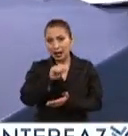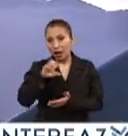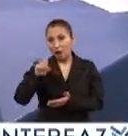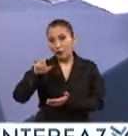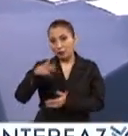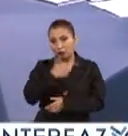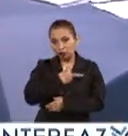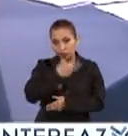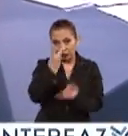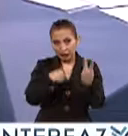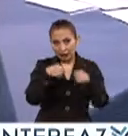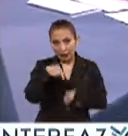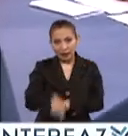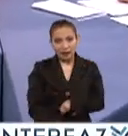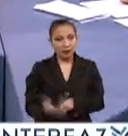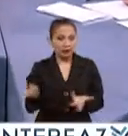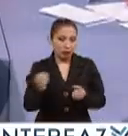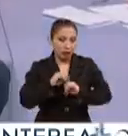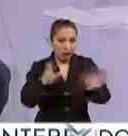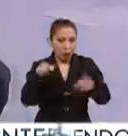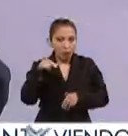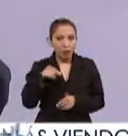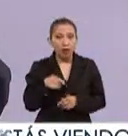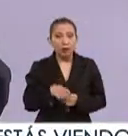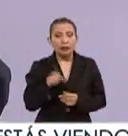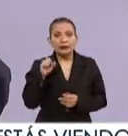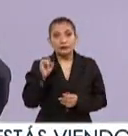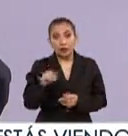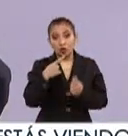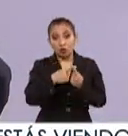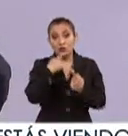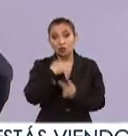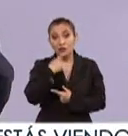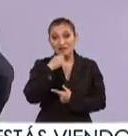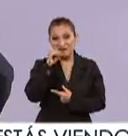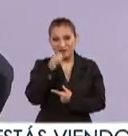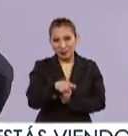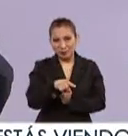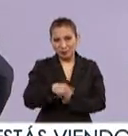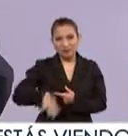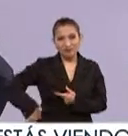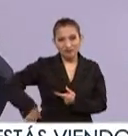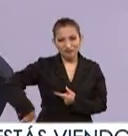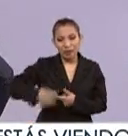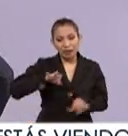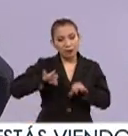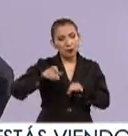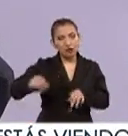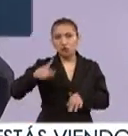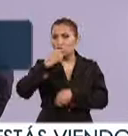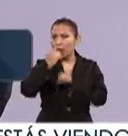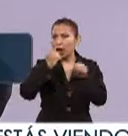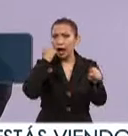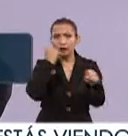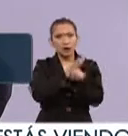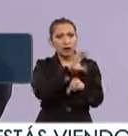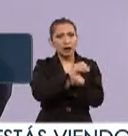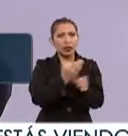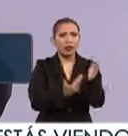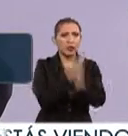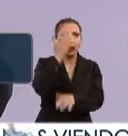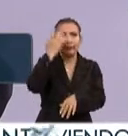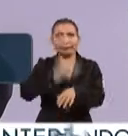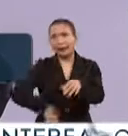Omar. Es un gusto estar aquí con ustedes. Y pues sí, efectivamente, la Cruz Roja, como bien lo mencionabas, trabajamos todo el año, de noche y de